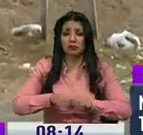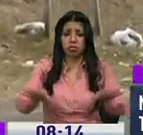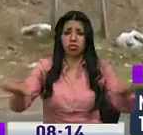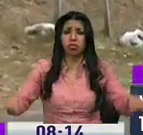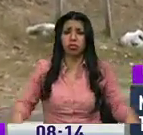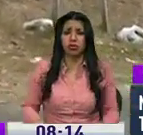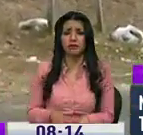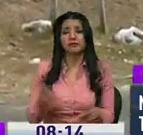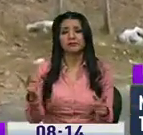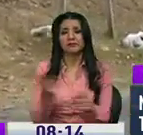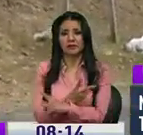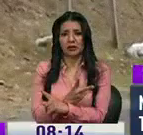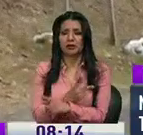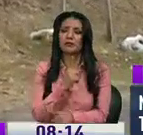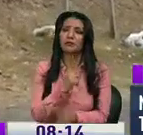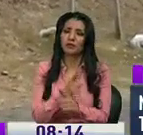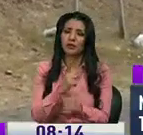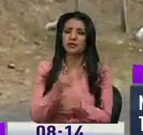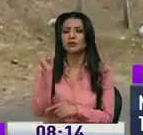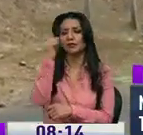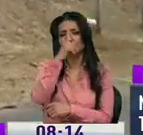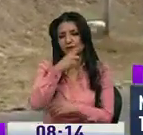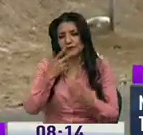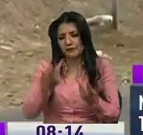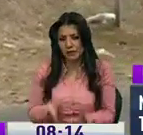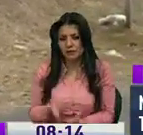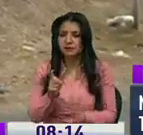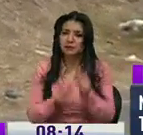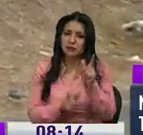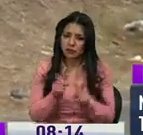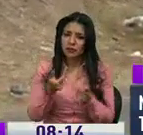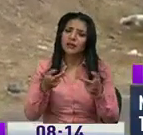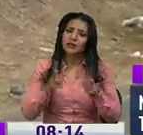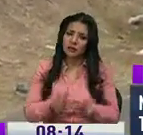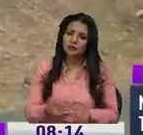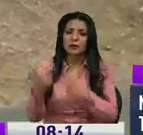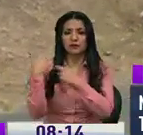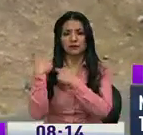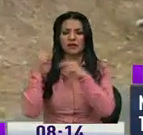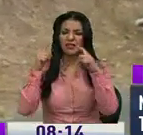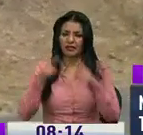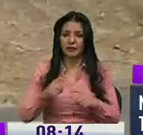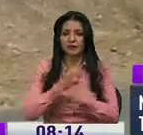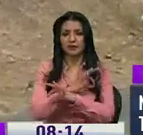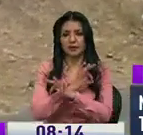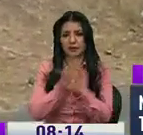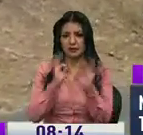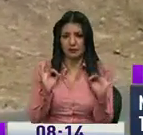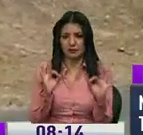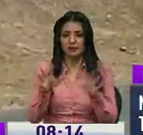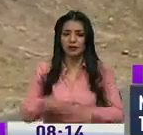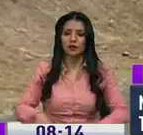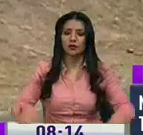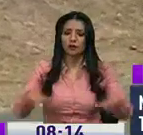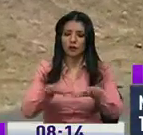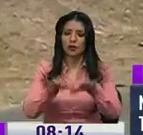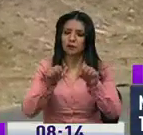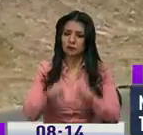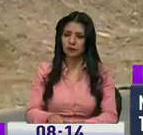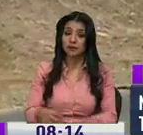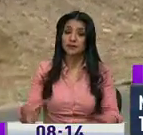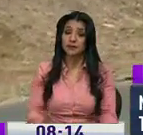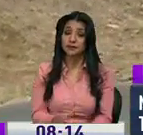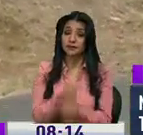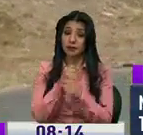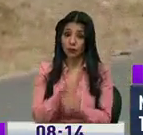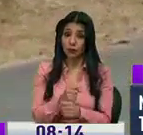desperdigar luego la basura, entonces es complicado. La ciudadanía también tiene gran parte de responsabilidad para que sus lugares sean sitios